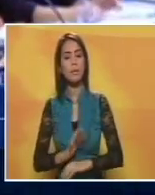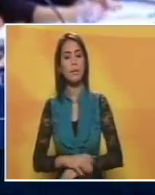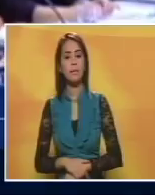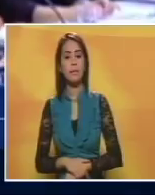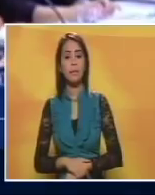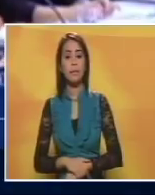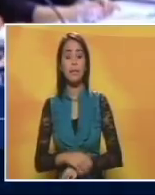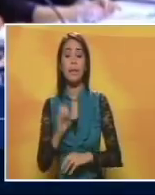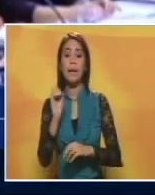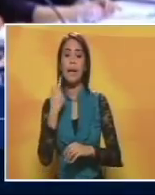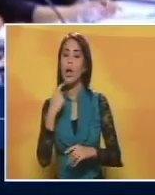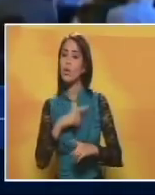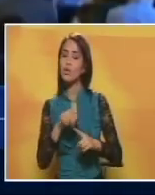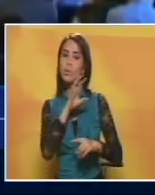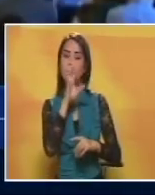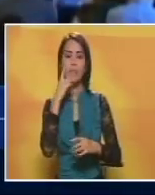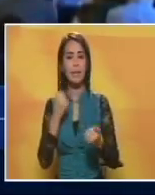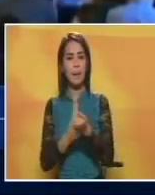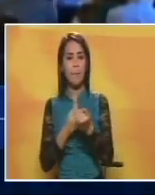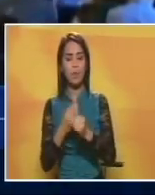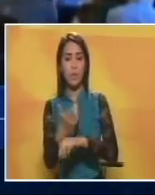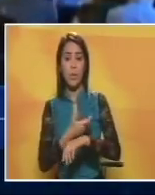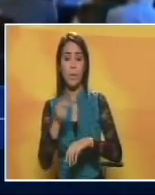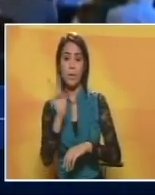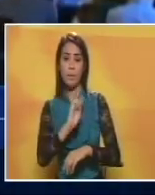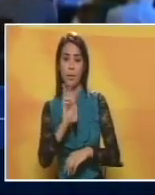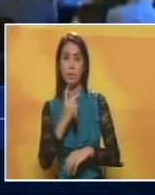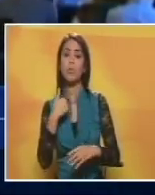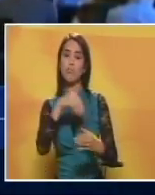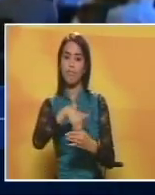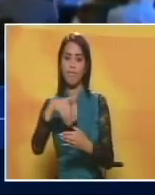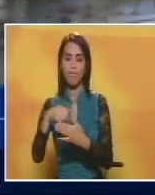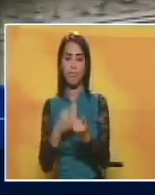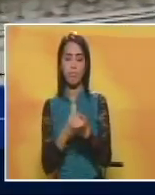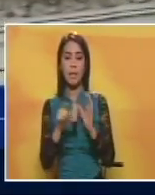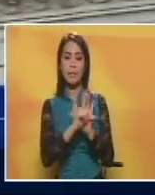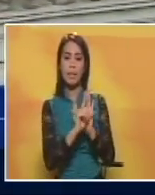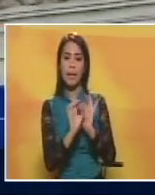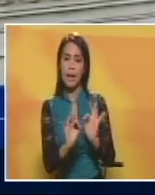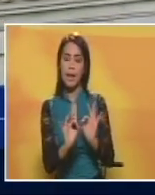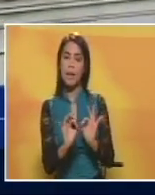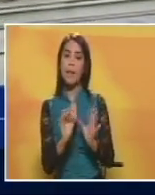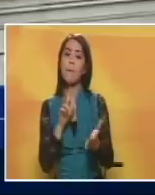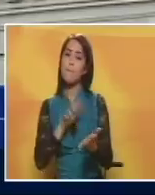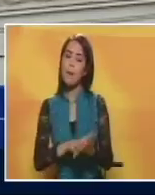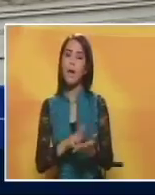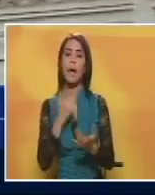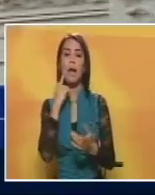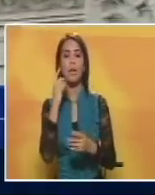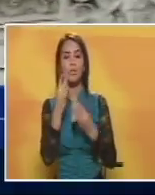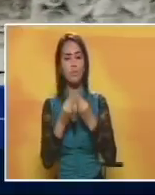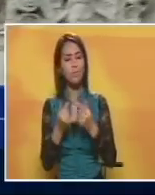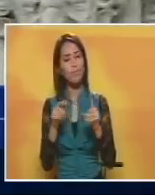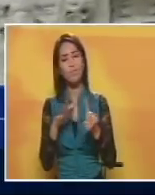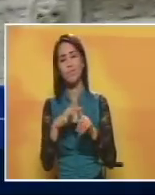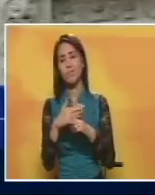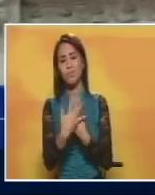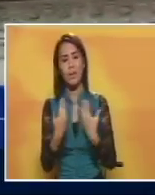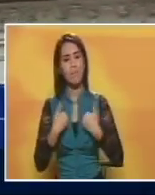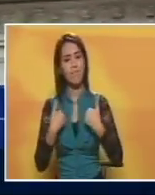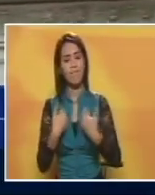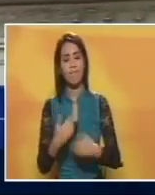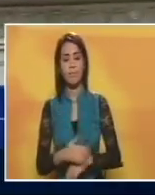las naciones caribeñas que respaldan al gobierno de Venezuela voten a favor de esa resolución ante el deterioro de la situación en la nación